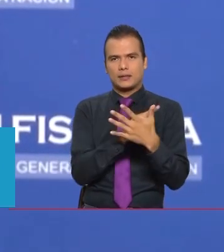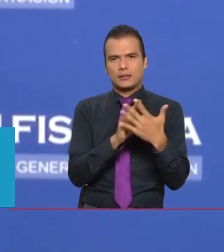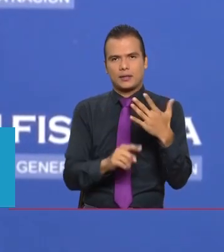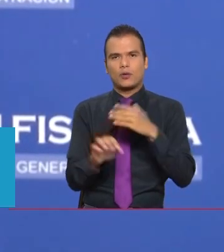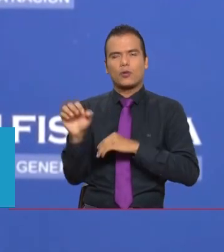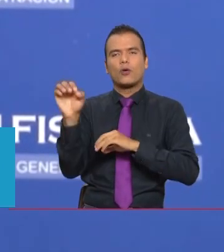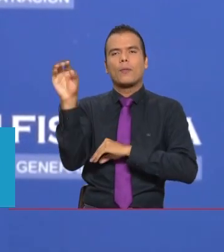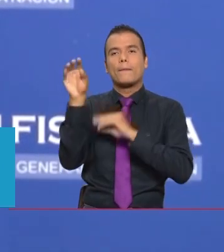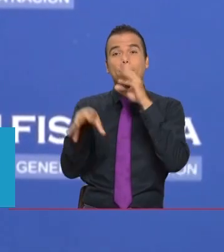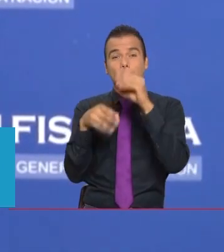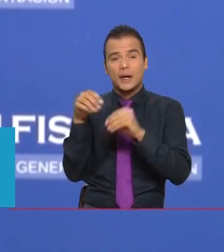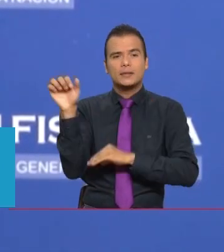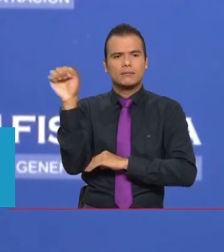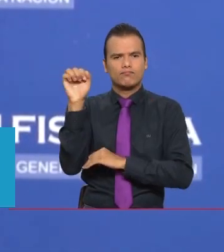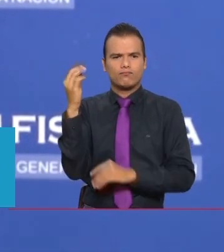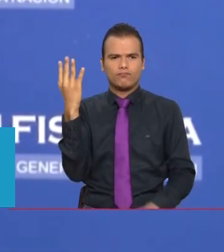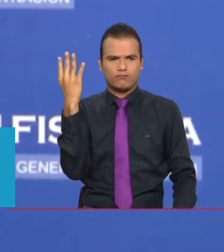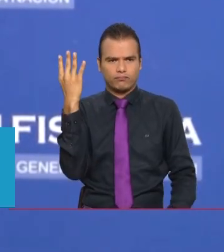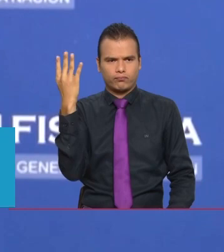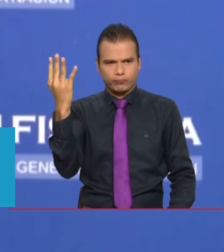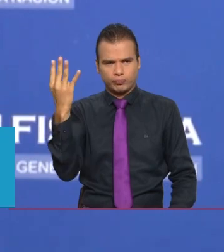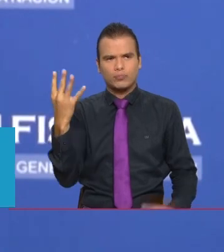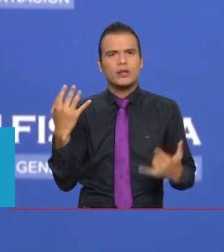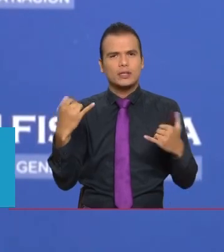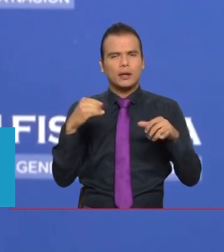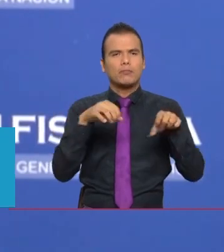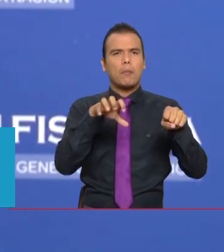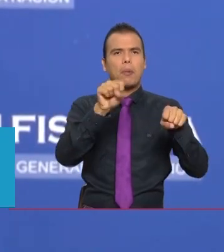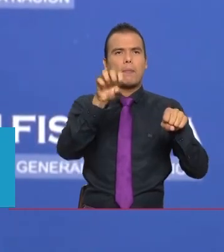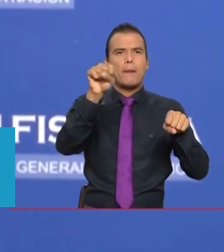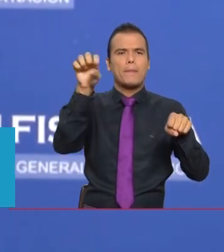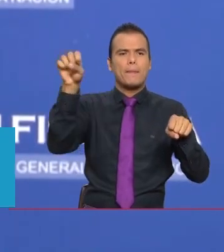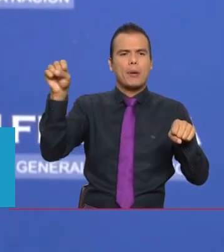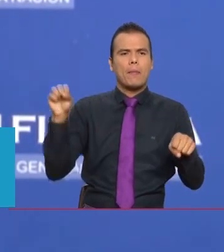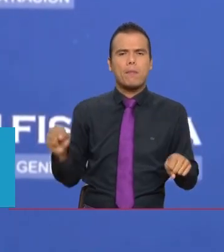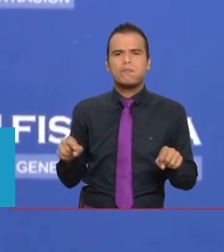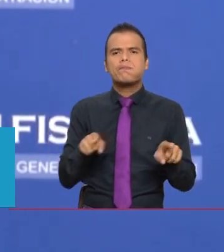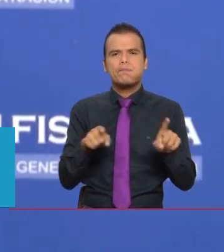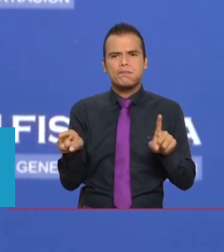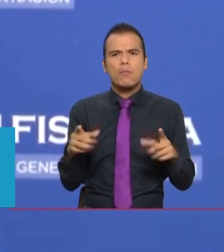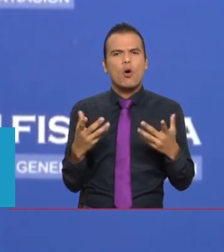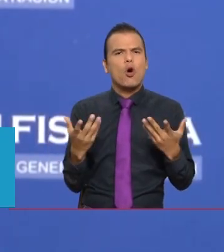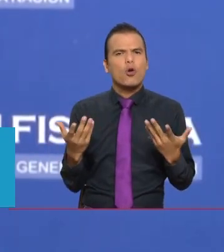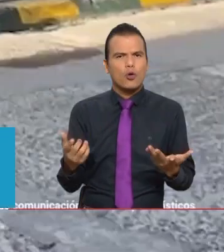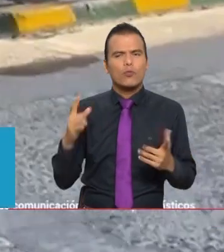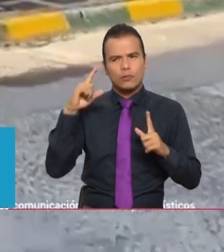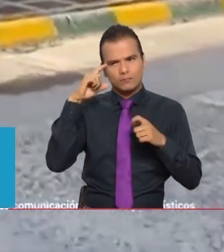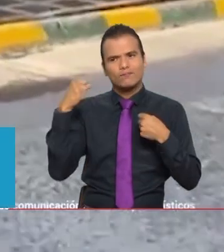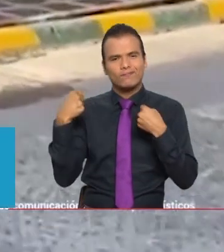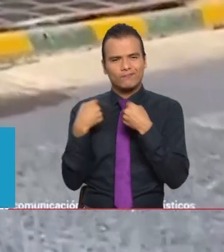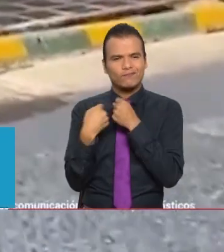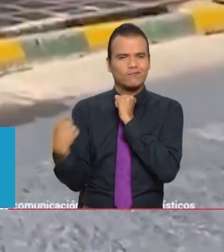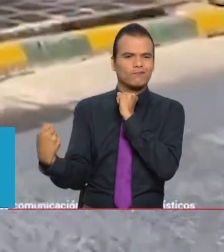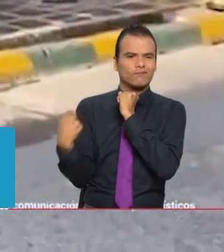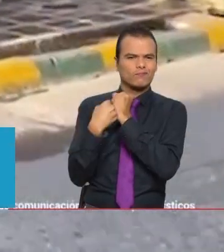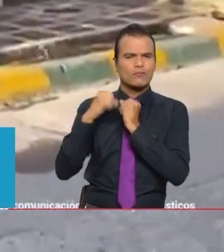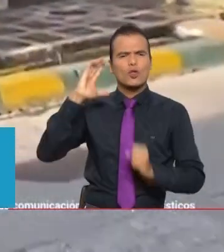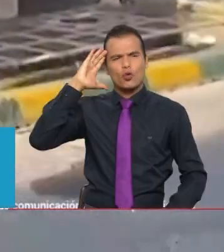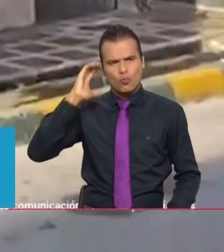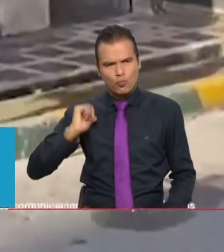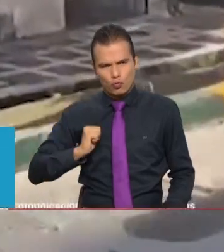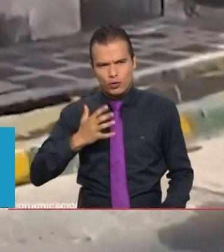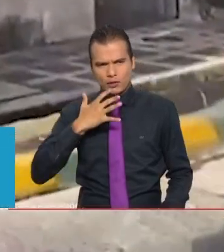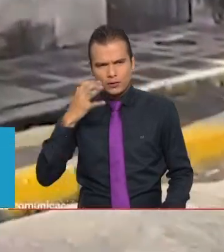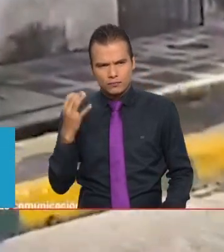los cuales fueron ocupados en diligencias realizadas de manera conjunta con la Policía Nacional. Durante los operativos desarrollados